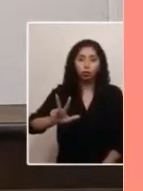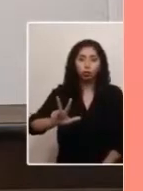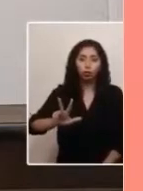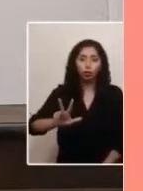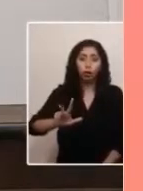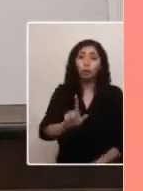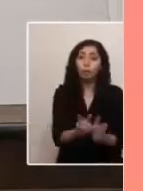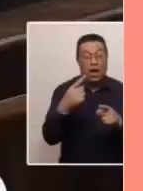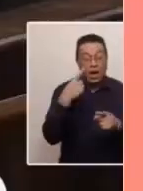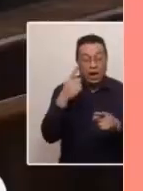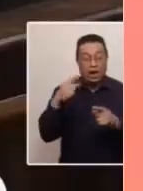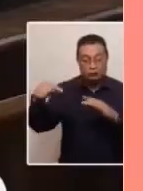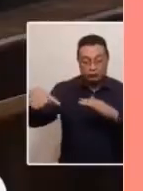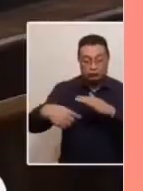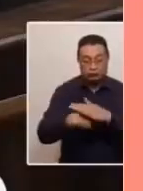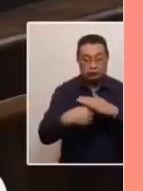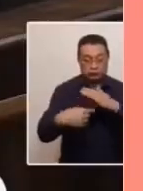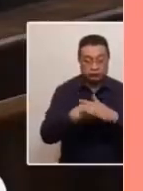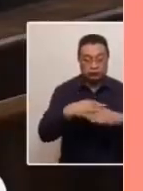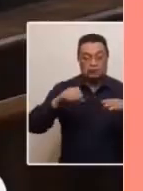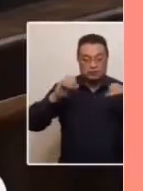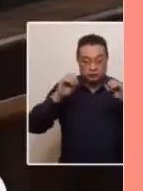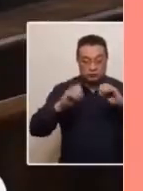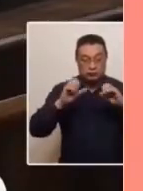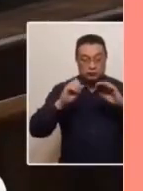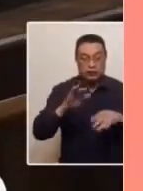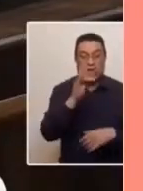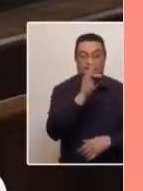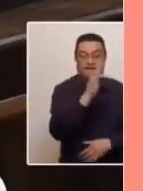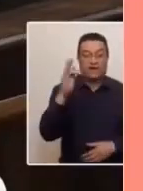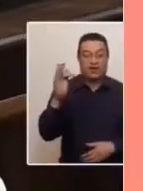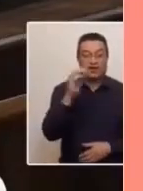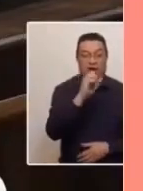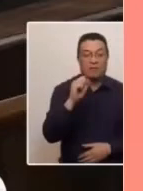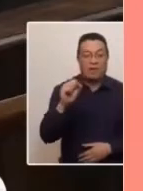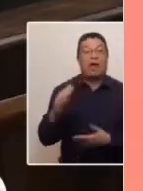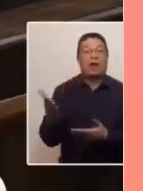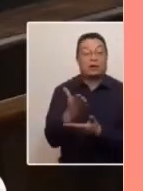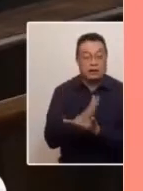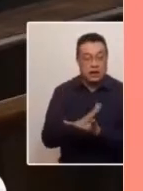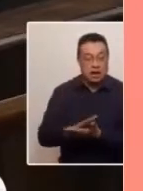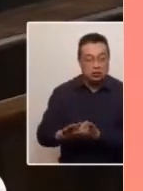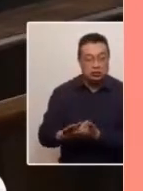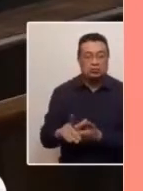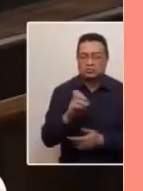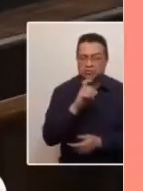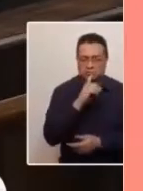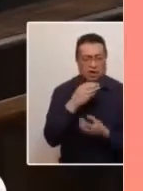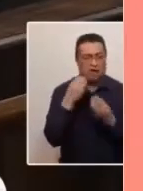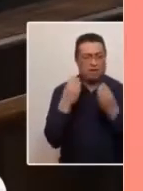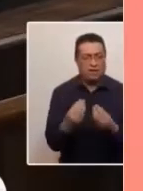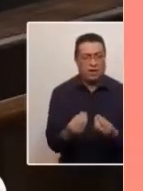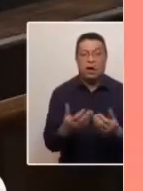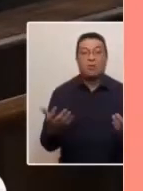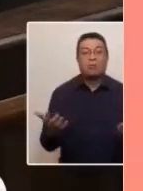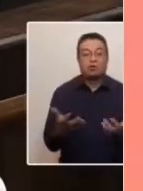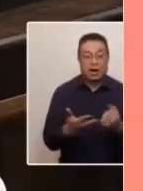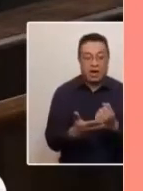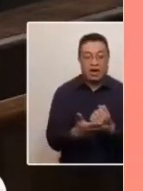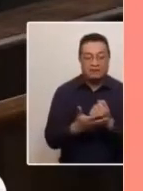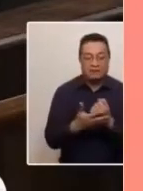dar un consentimiento? No ni siquiera que se les consulte, sino que tienen que aprobar de cierta forma. A ver, lo primero es que el consentimiento